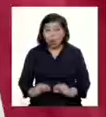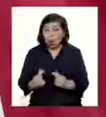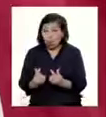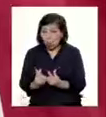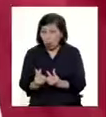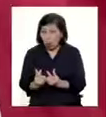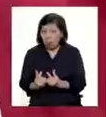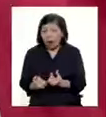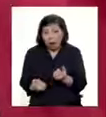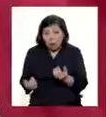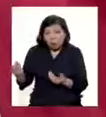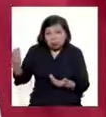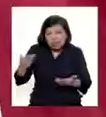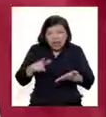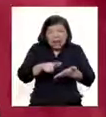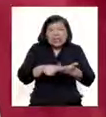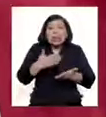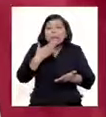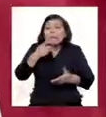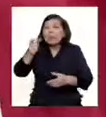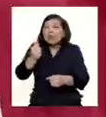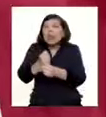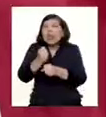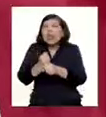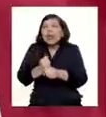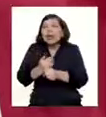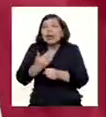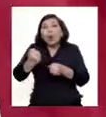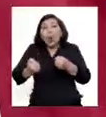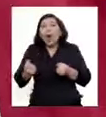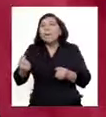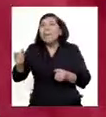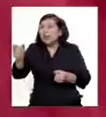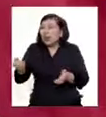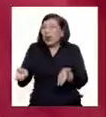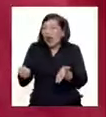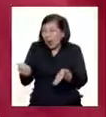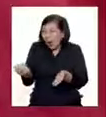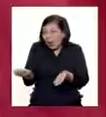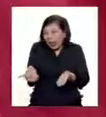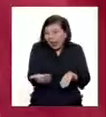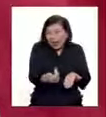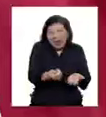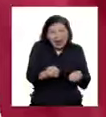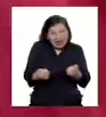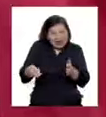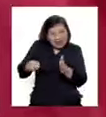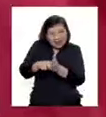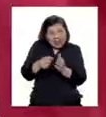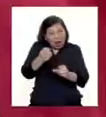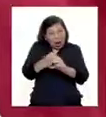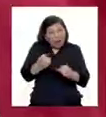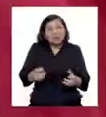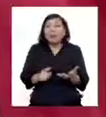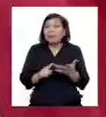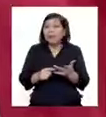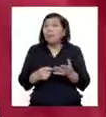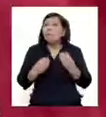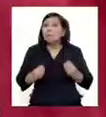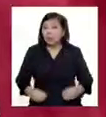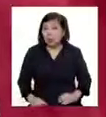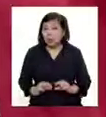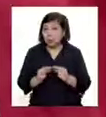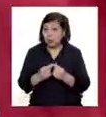transportes nos aporten la lista de todos sus trabajadores, incluyendo choferes, cobradores y demás personal administrativo. Porque de